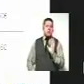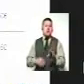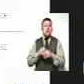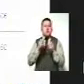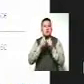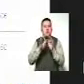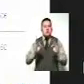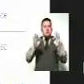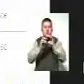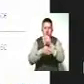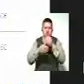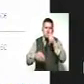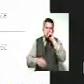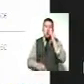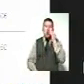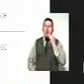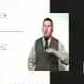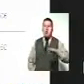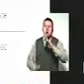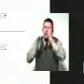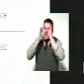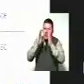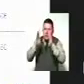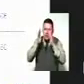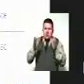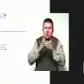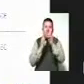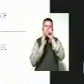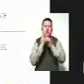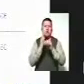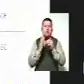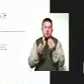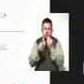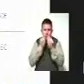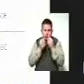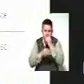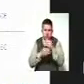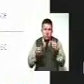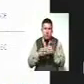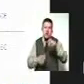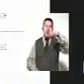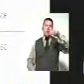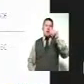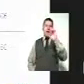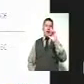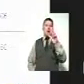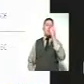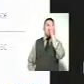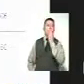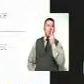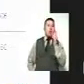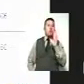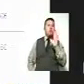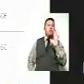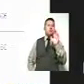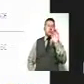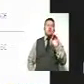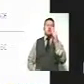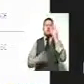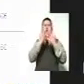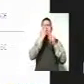más importante, los niños y niñas adolescentes atendidos por el programa de alimentación escolar, el PAE, cumplimiento fue apenas